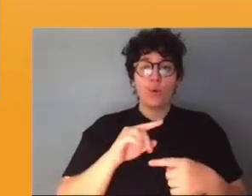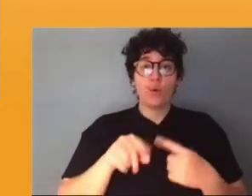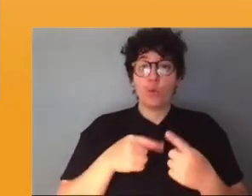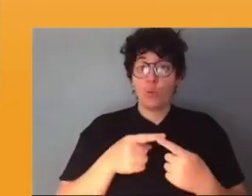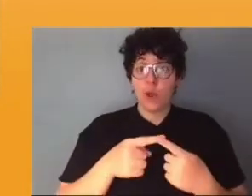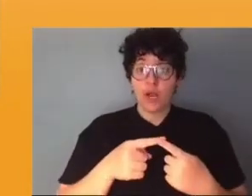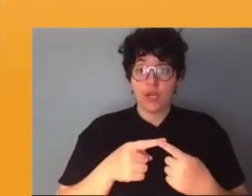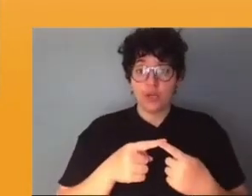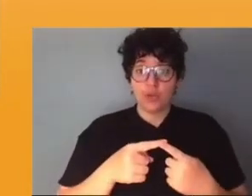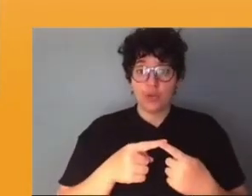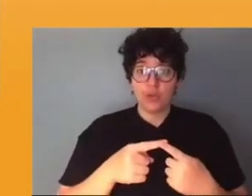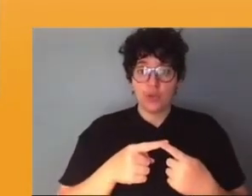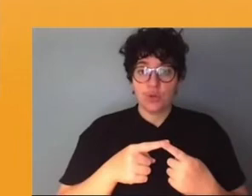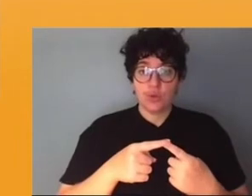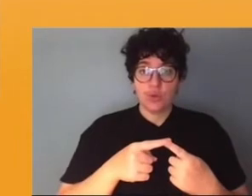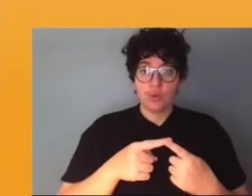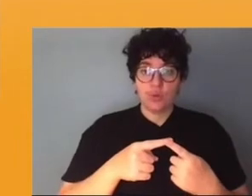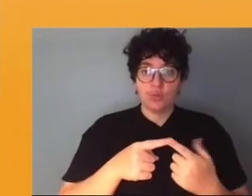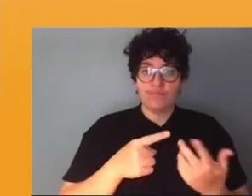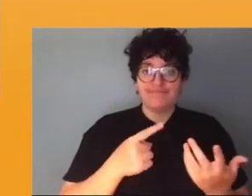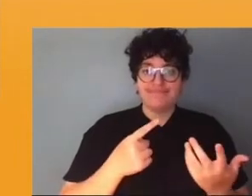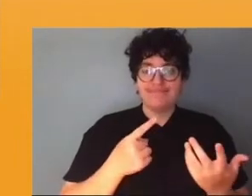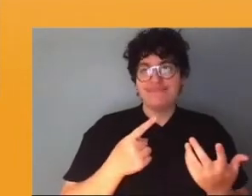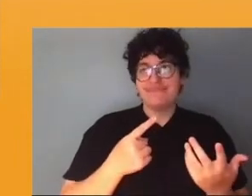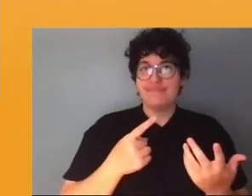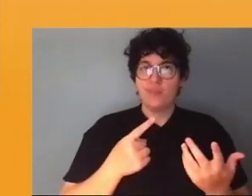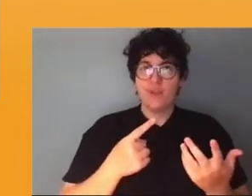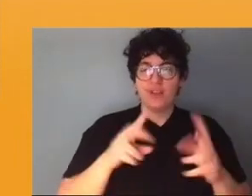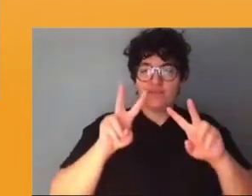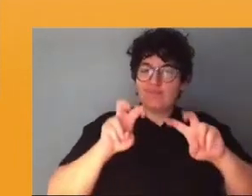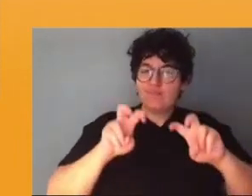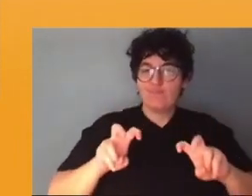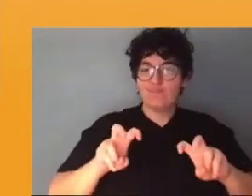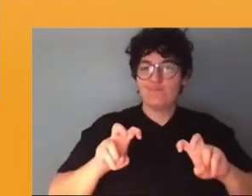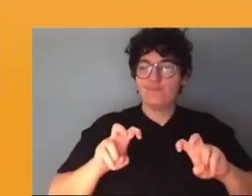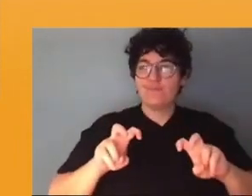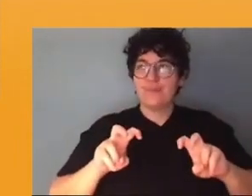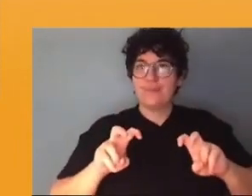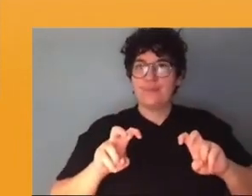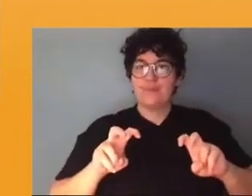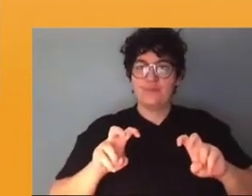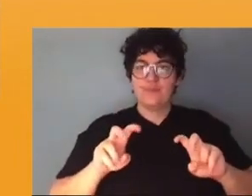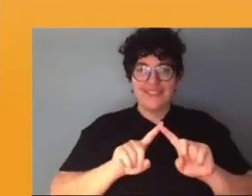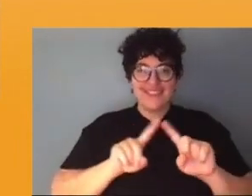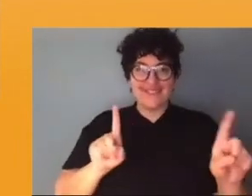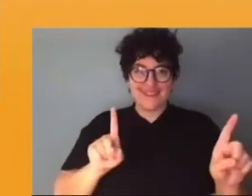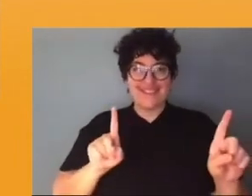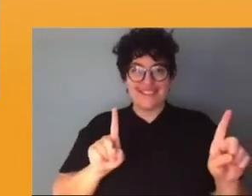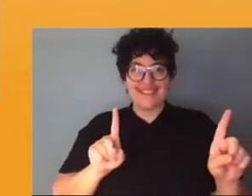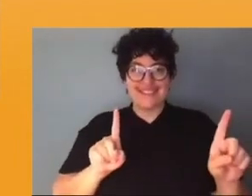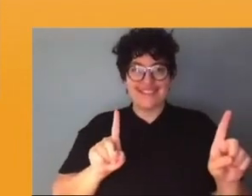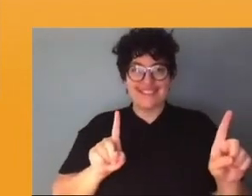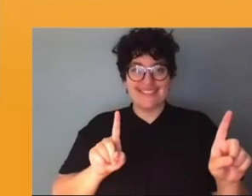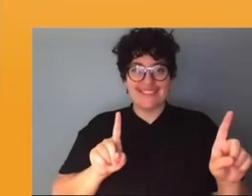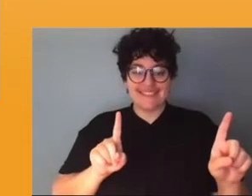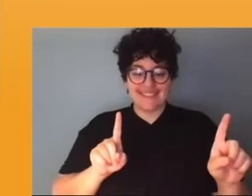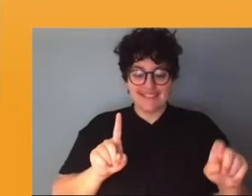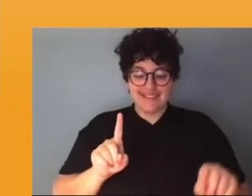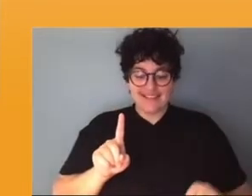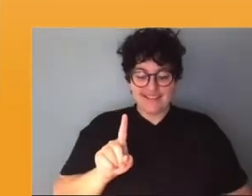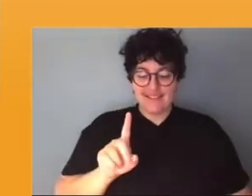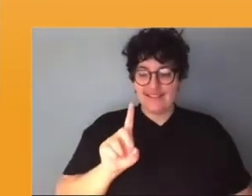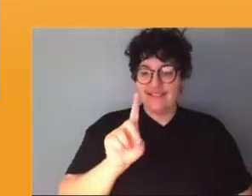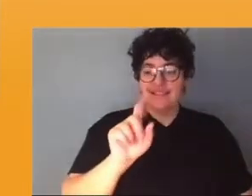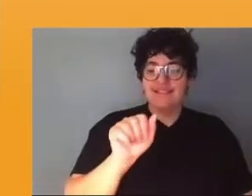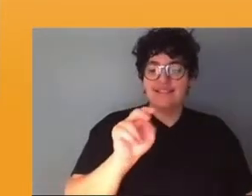cuando ves a esa variedad o la diferencia, ¿cierto? Entre una y